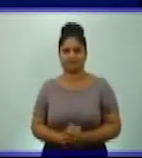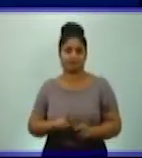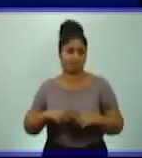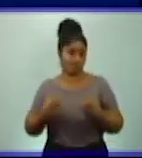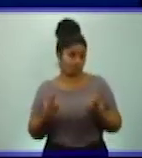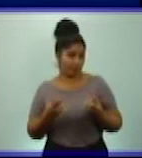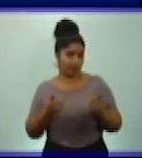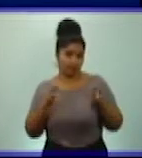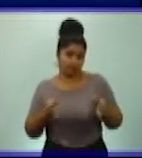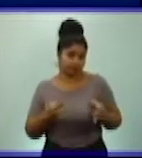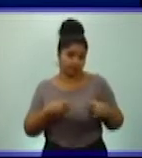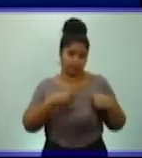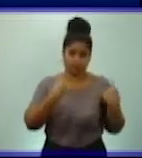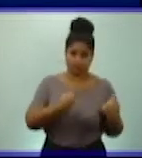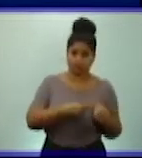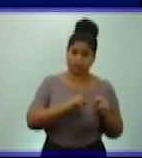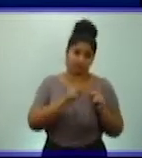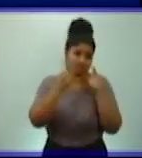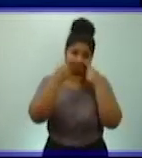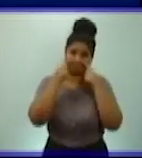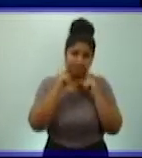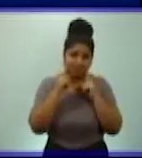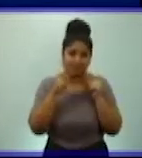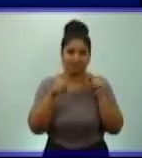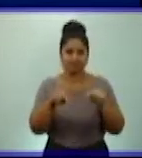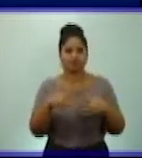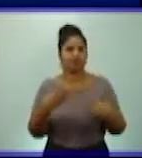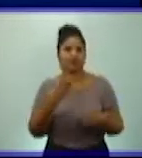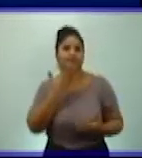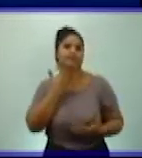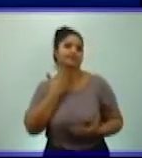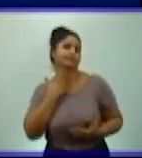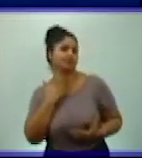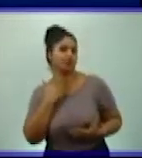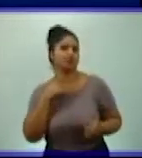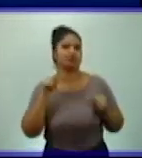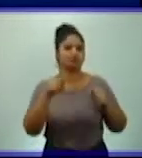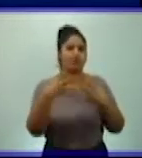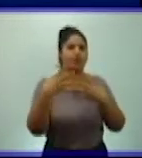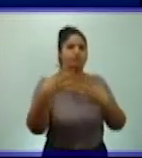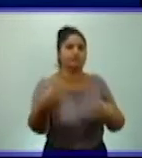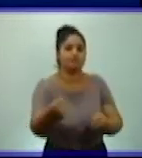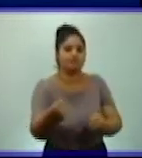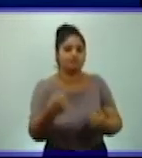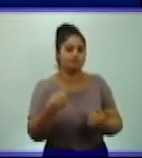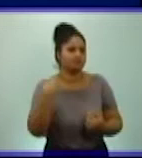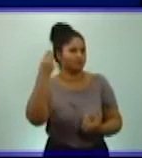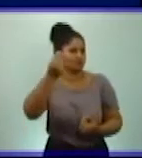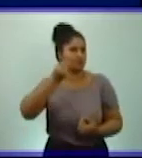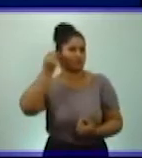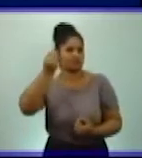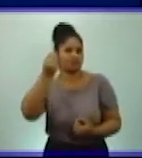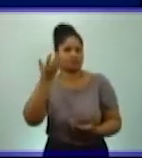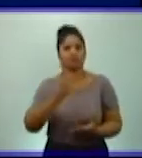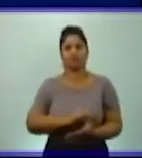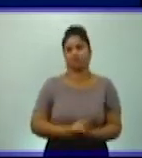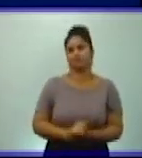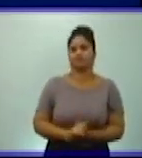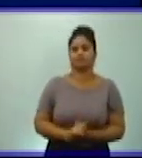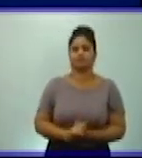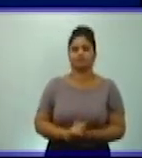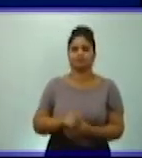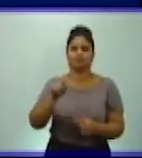acción que está desarrollando, que está ocurriendo con el corazón. El corazón deshecho destila, es decir, se va desmoronando, se